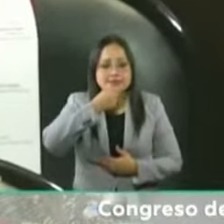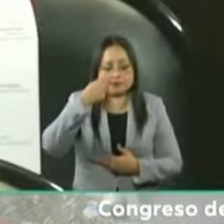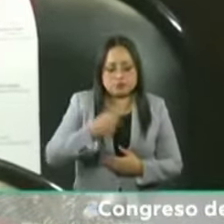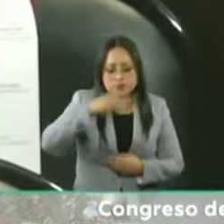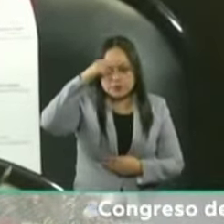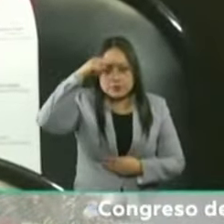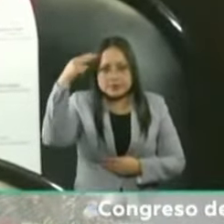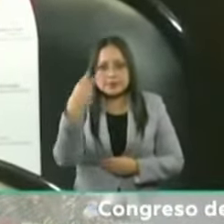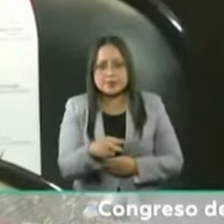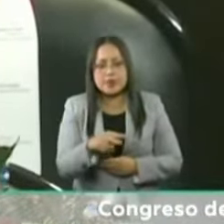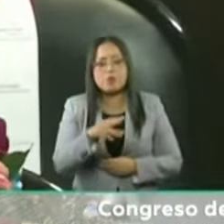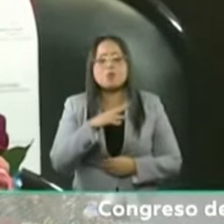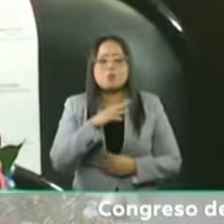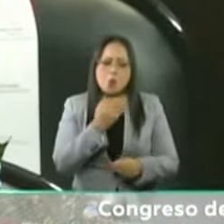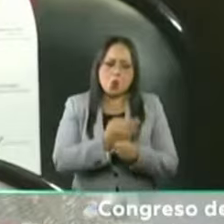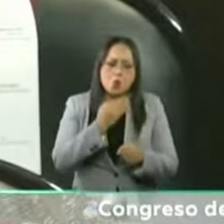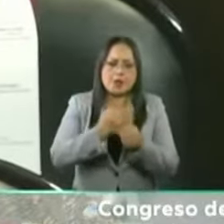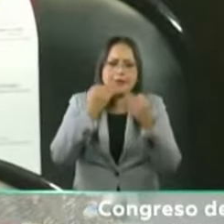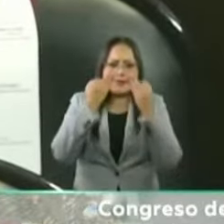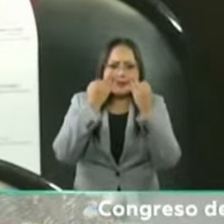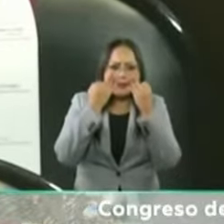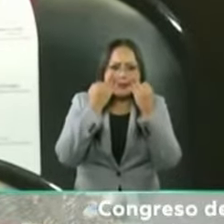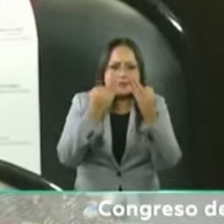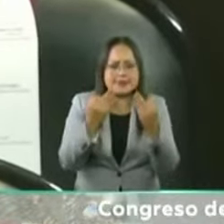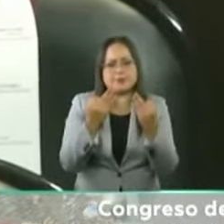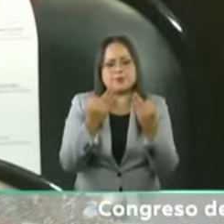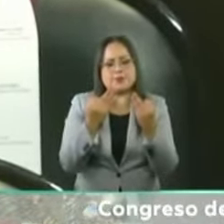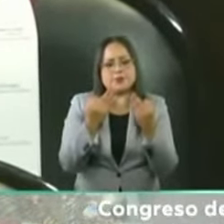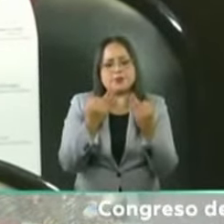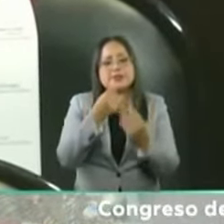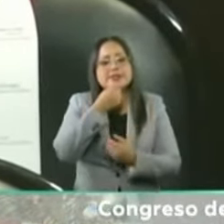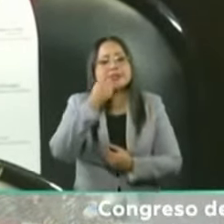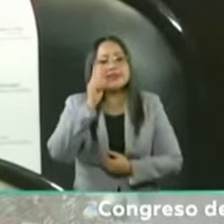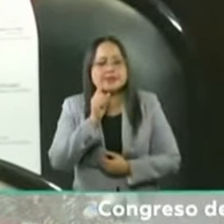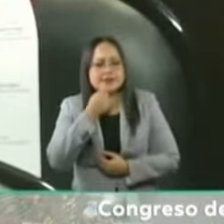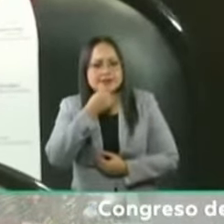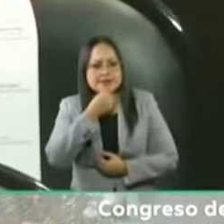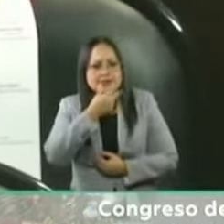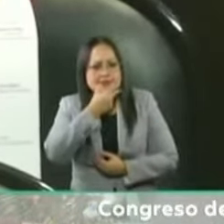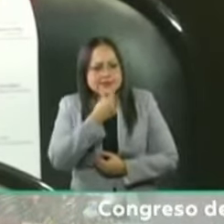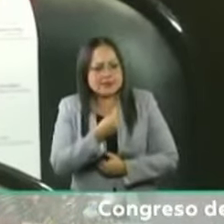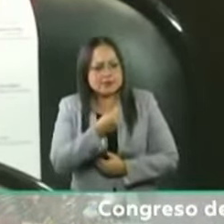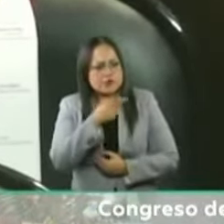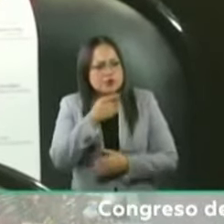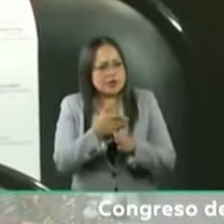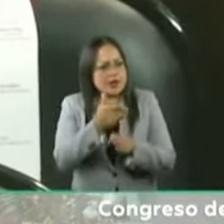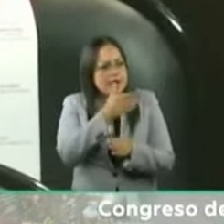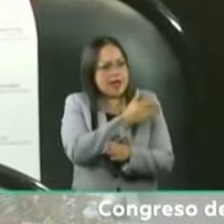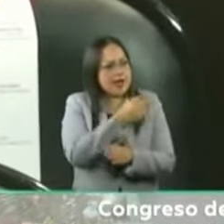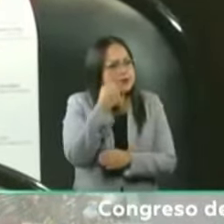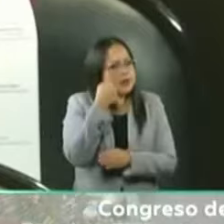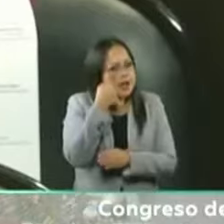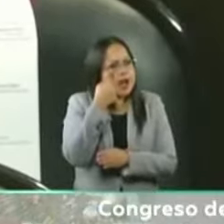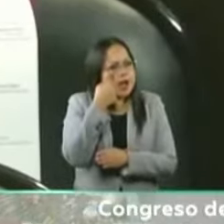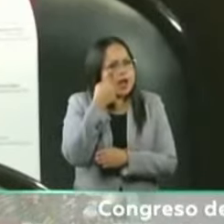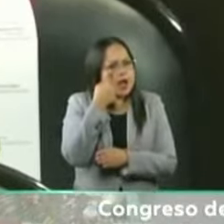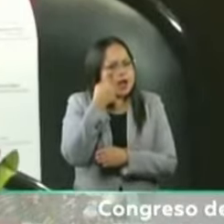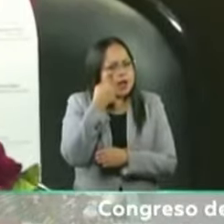presidenta de México, por supuesto que se convierte en la comandante suprema de las Fuerzas